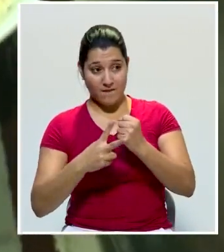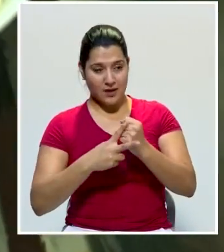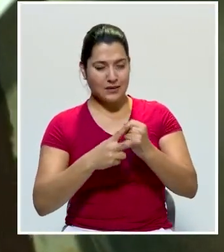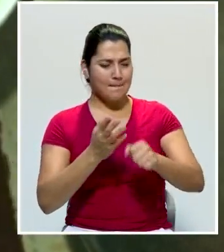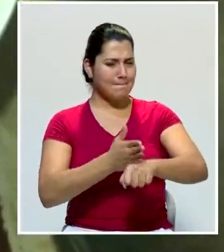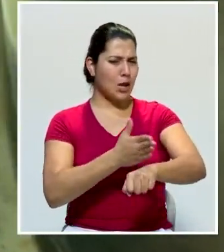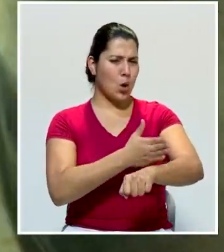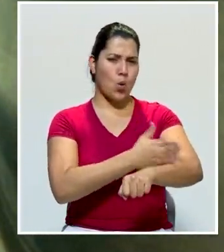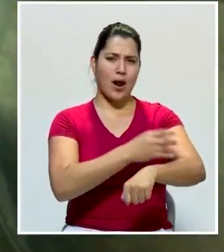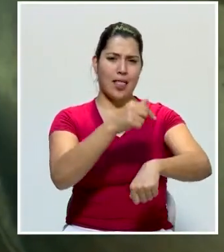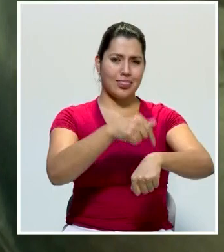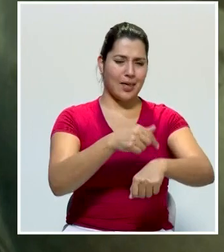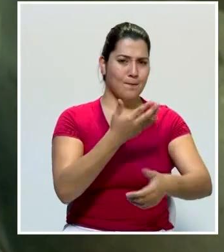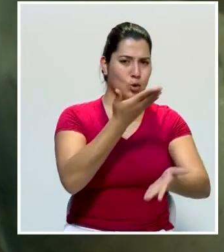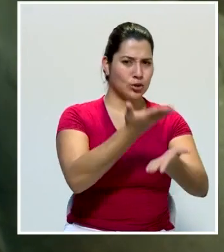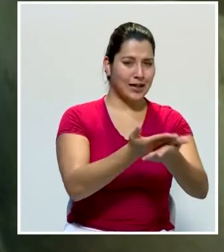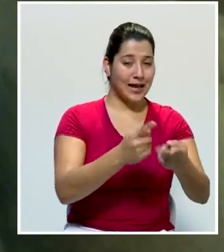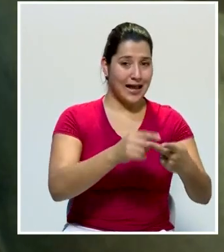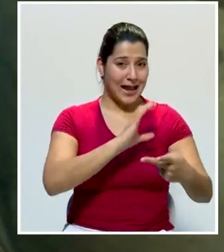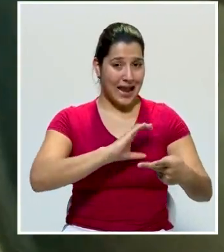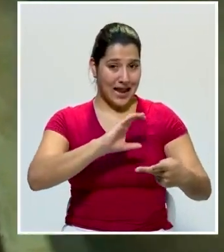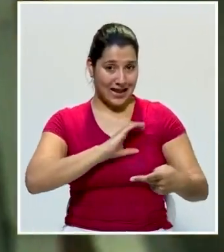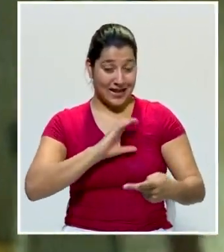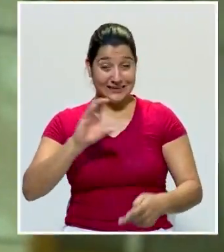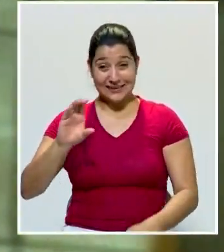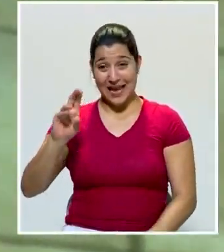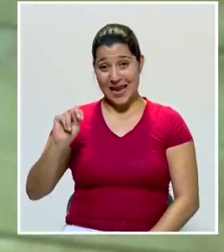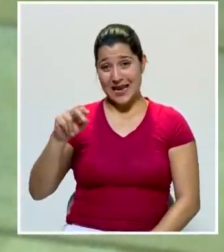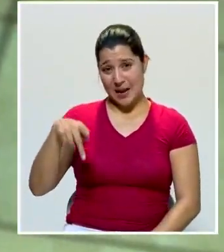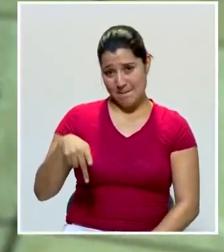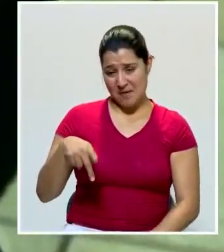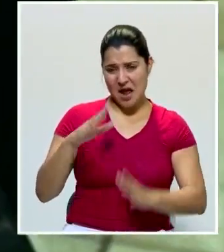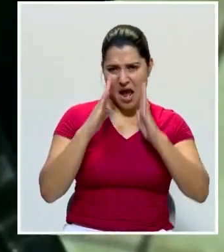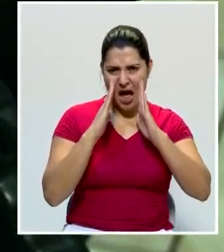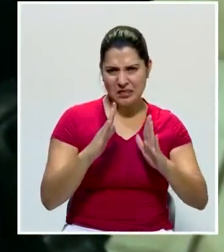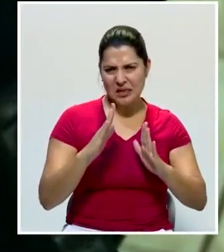calidad. El CNP atiende regularmente a